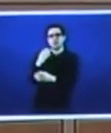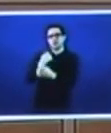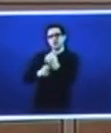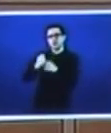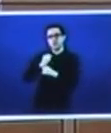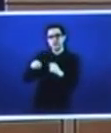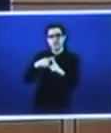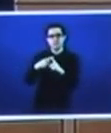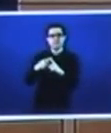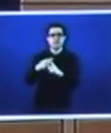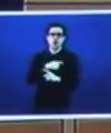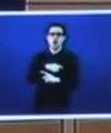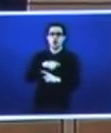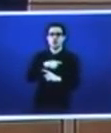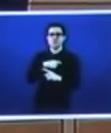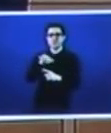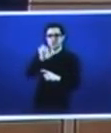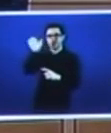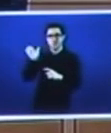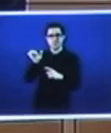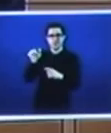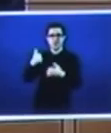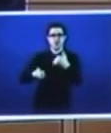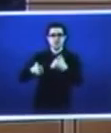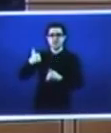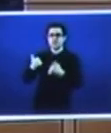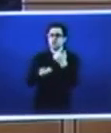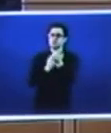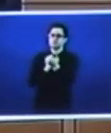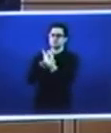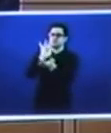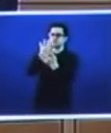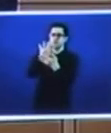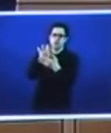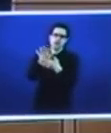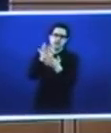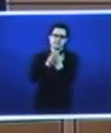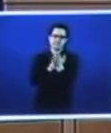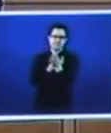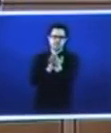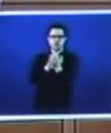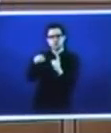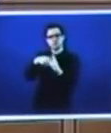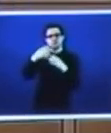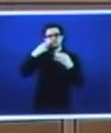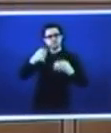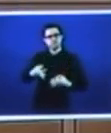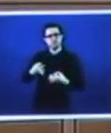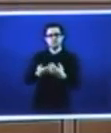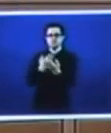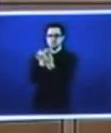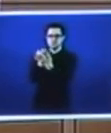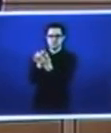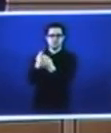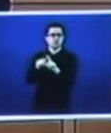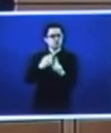da Competencia por escrito e formalmente. Señorías, o apoio aos afectados é